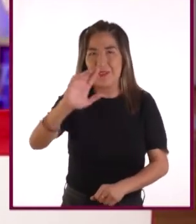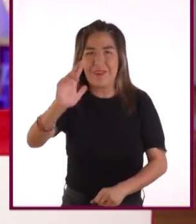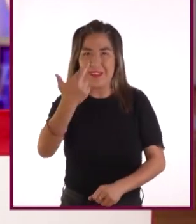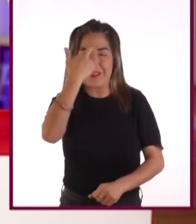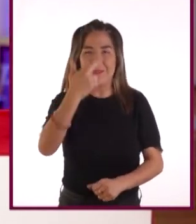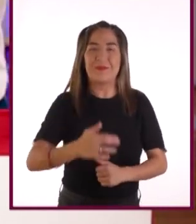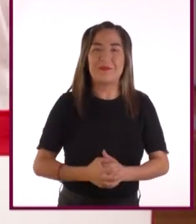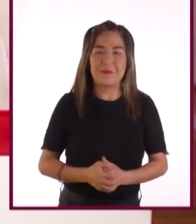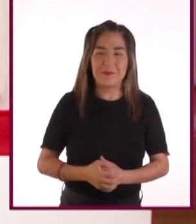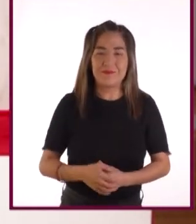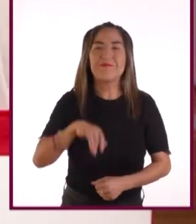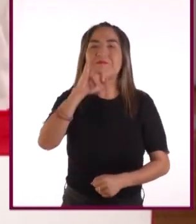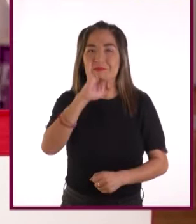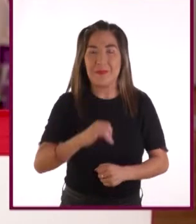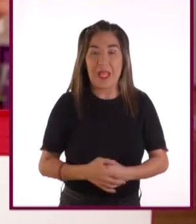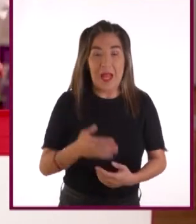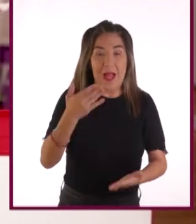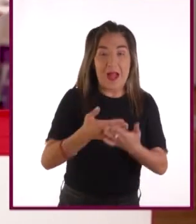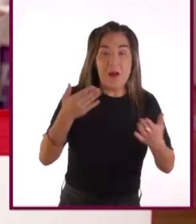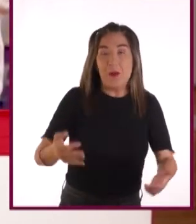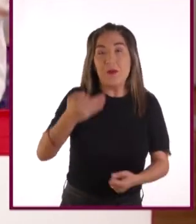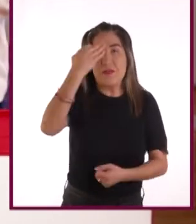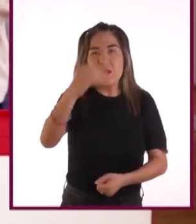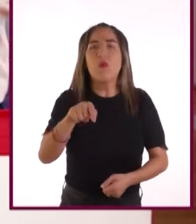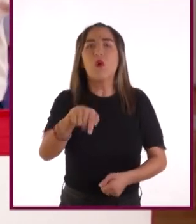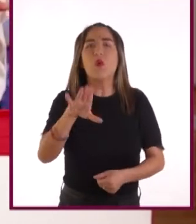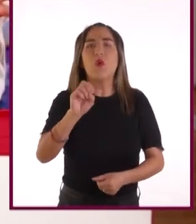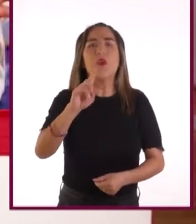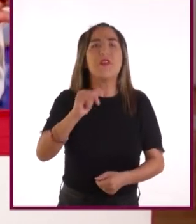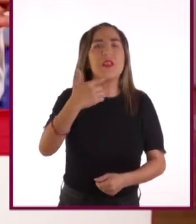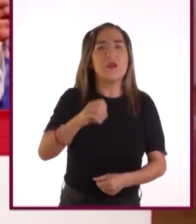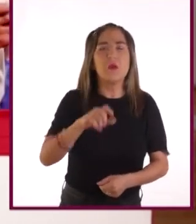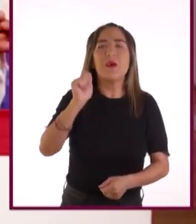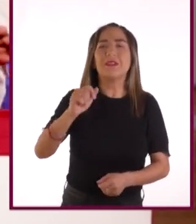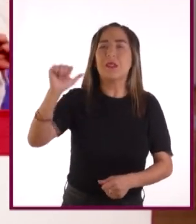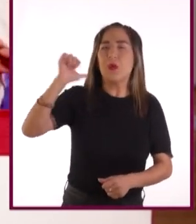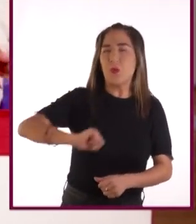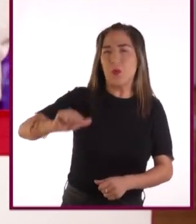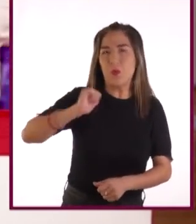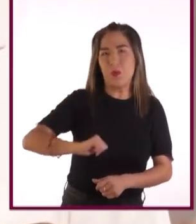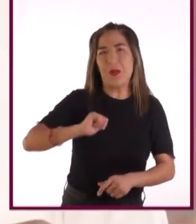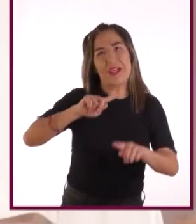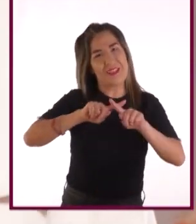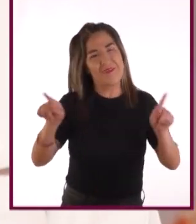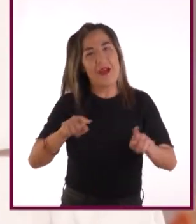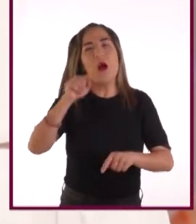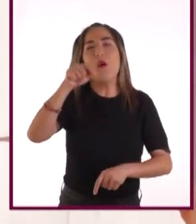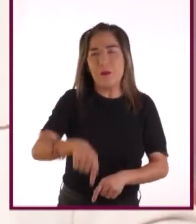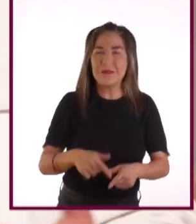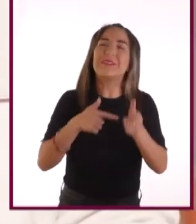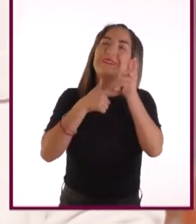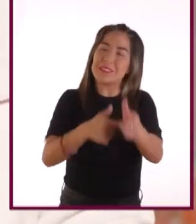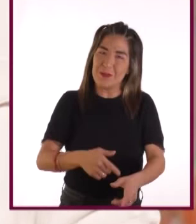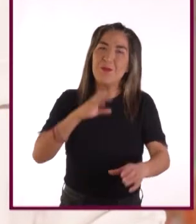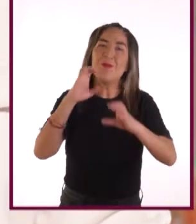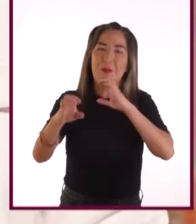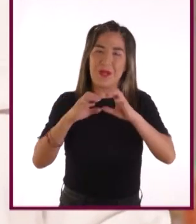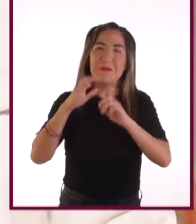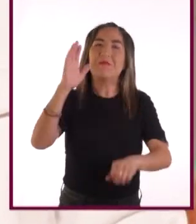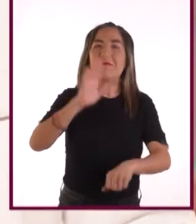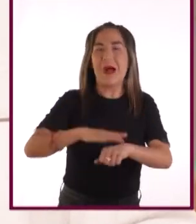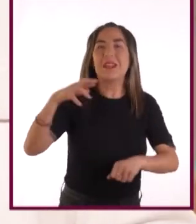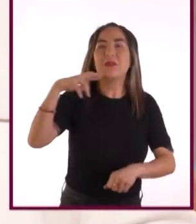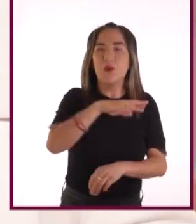recordar. Hoy en día el código Morse no se utiliza tanto como en el pasado, pero sigue siendo una forma de comunicación